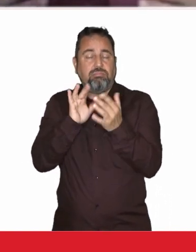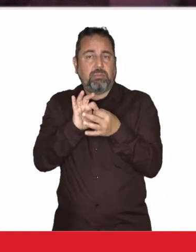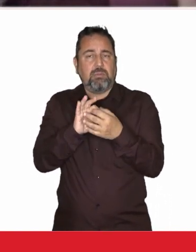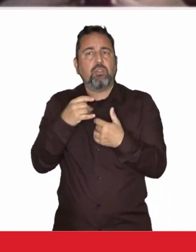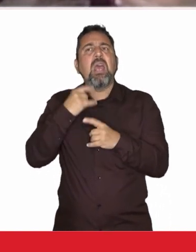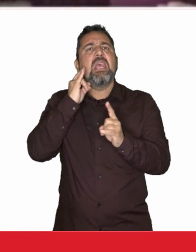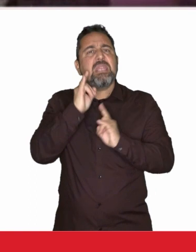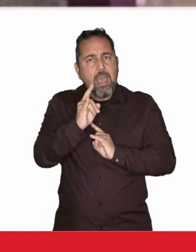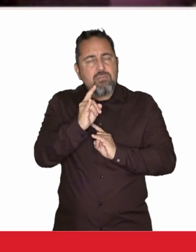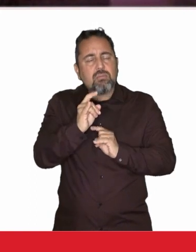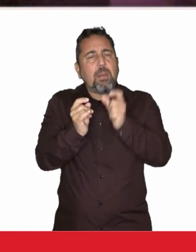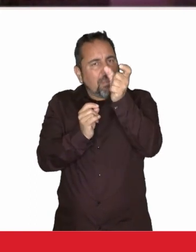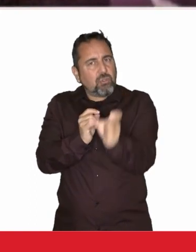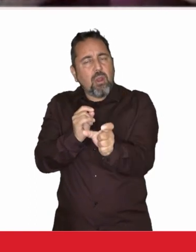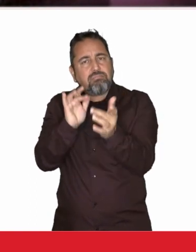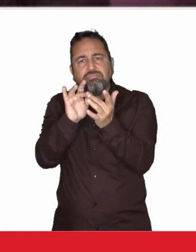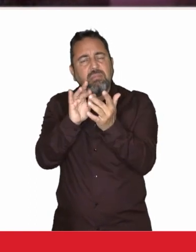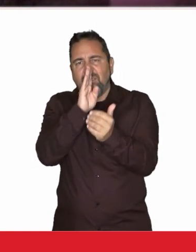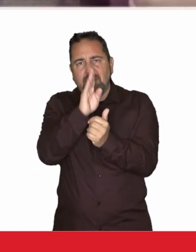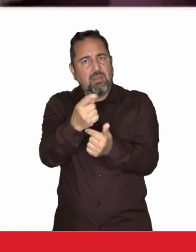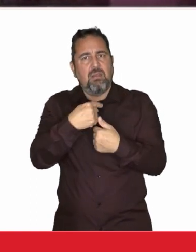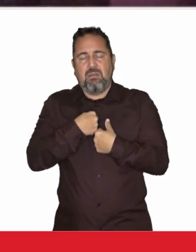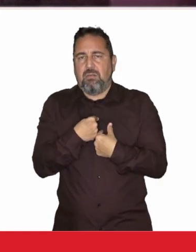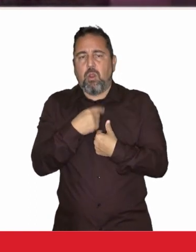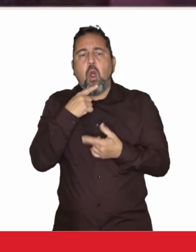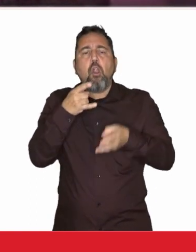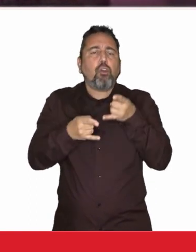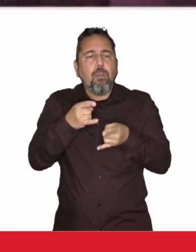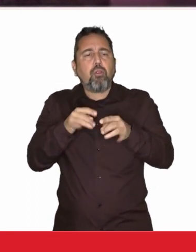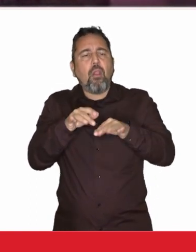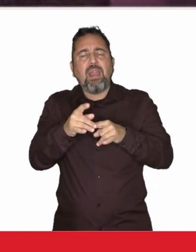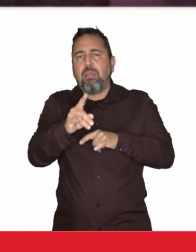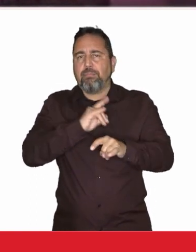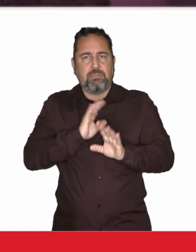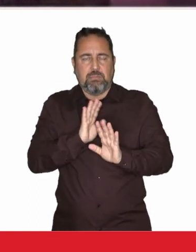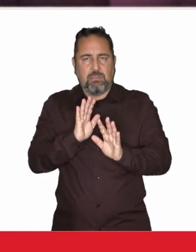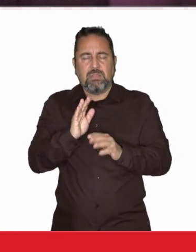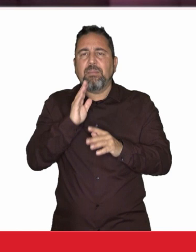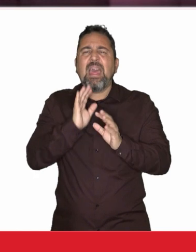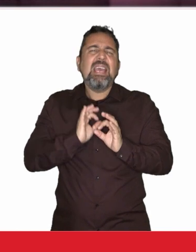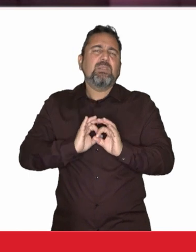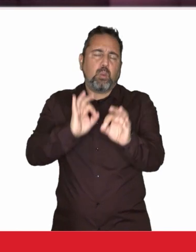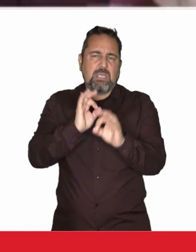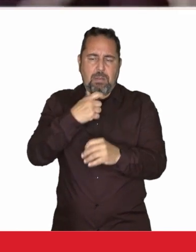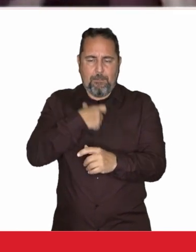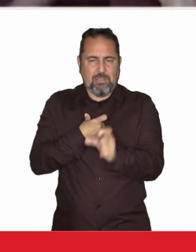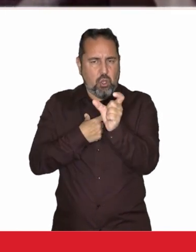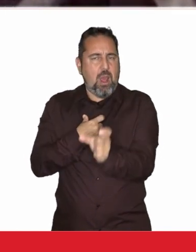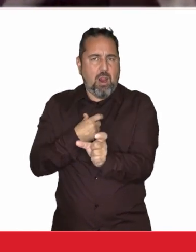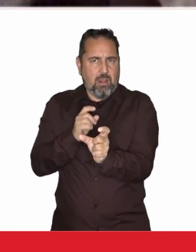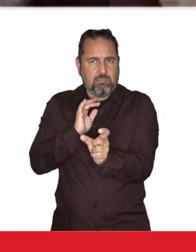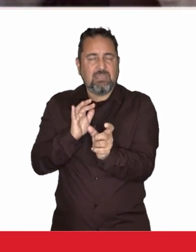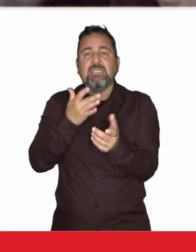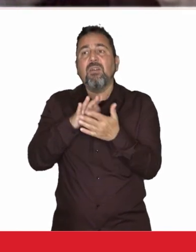decía antes, yo llamo y me atiende una persona física, no un robot, no un ordenador. Asistencia personal exclusiva. Esto